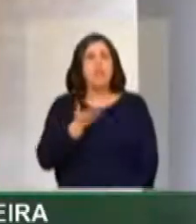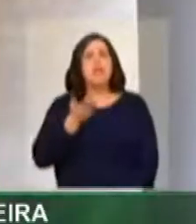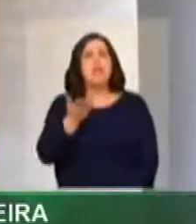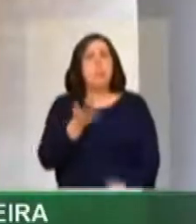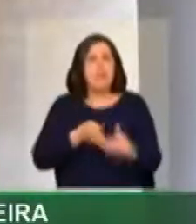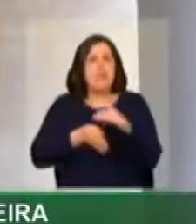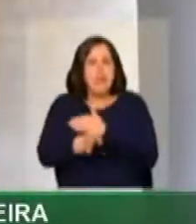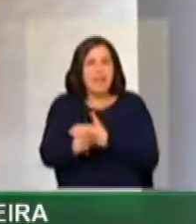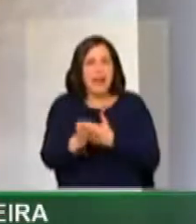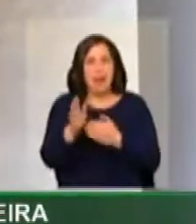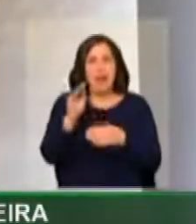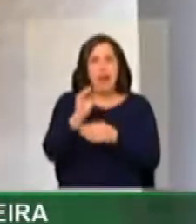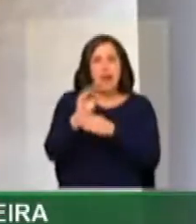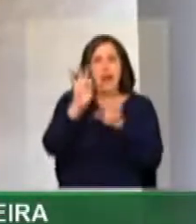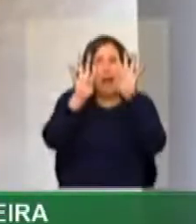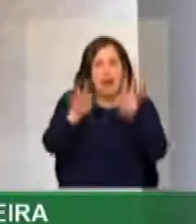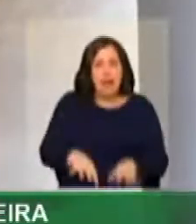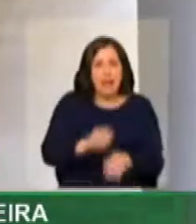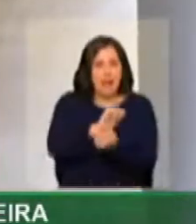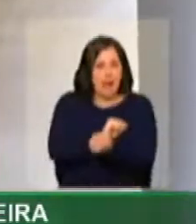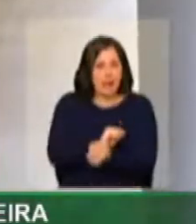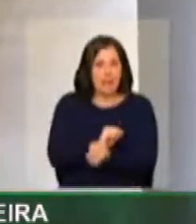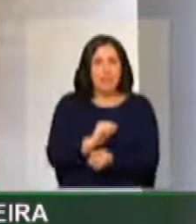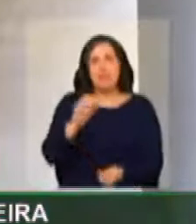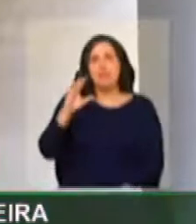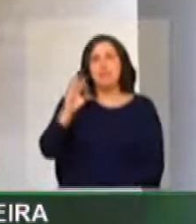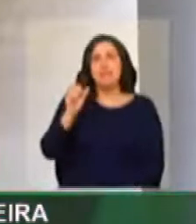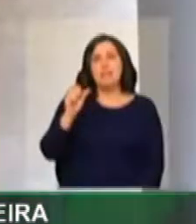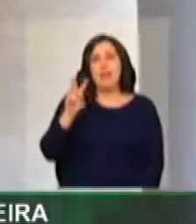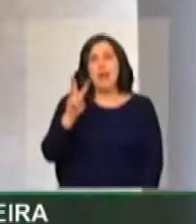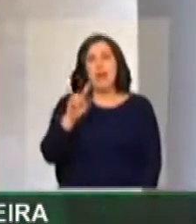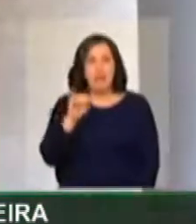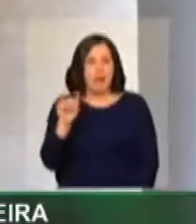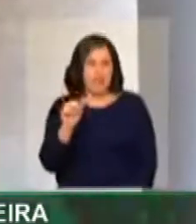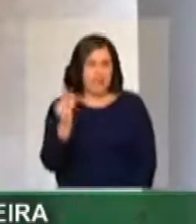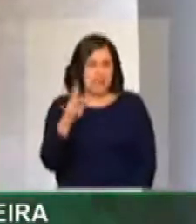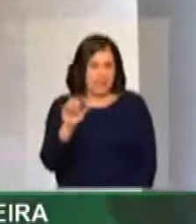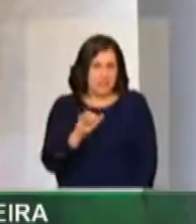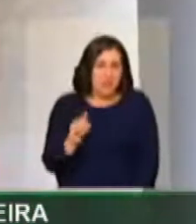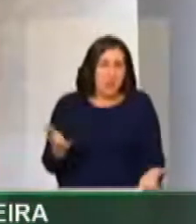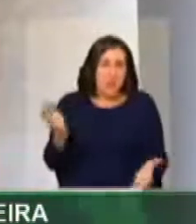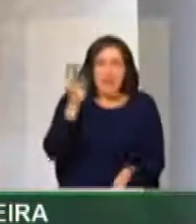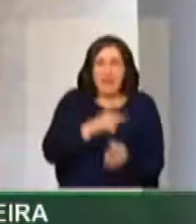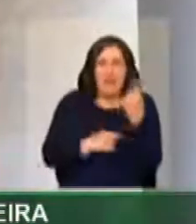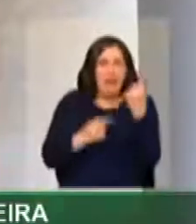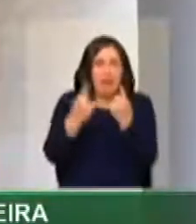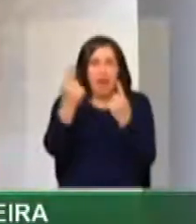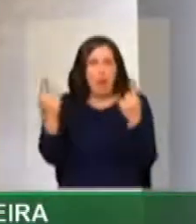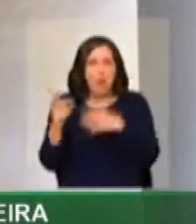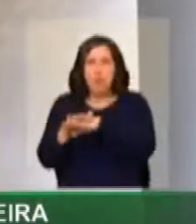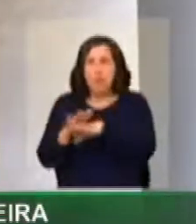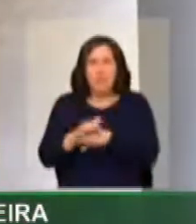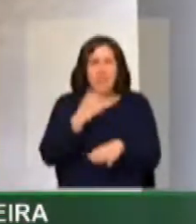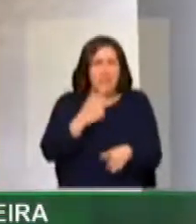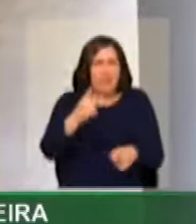tienen responsabilidades en el Ministerio del Interior tiene una versión diferente. Se manejan hasta 3-4 versiones y